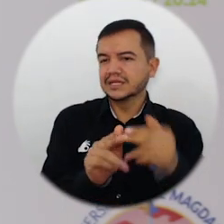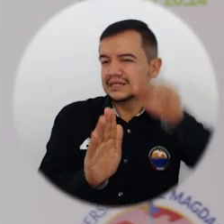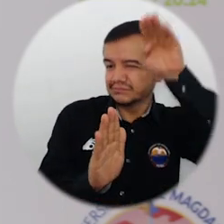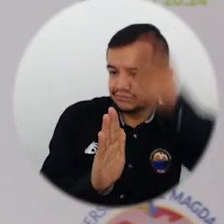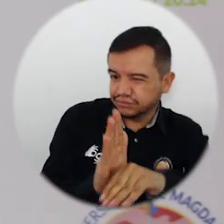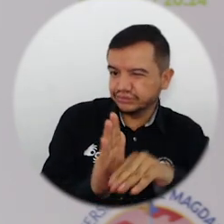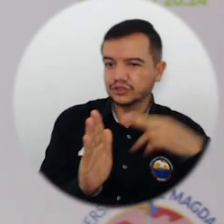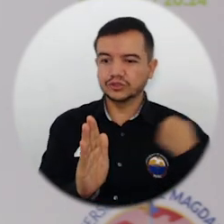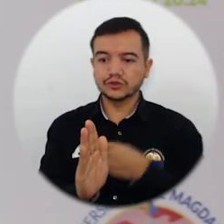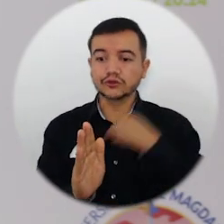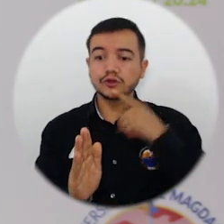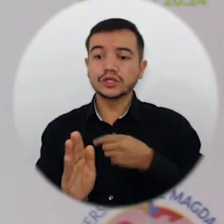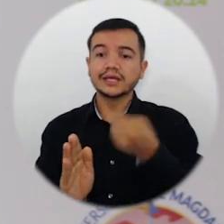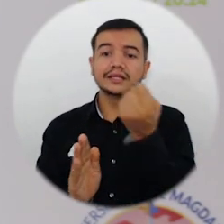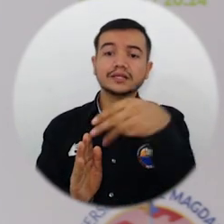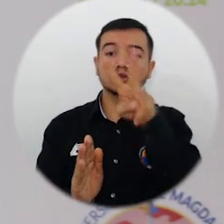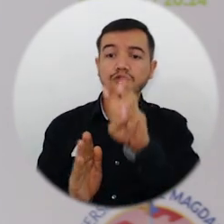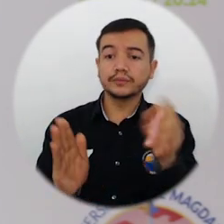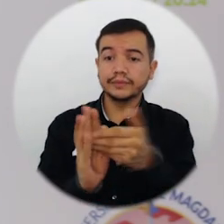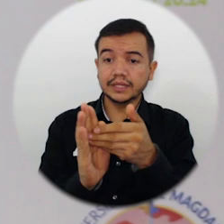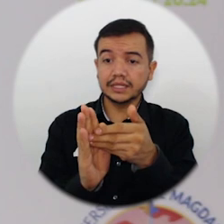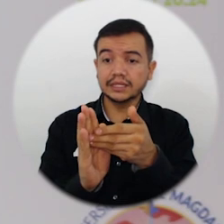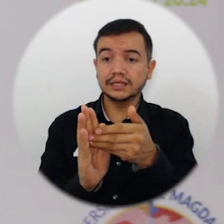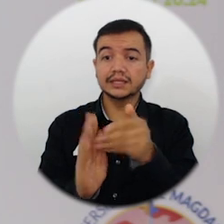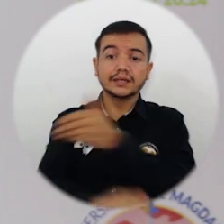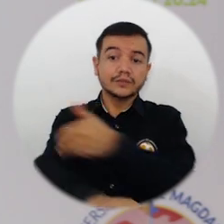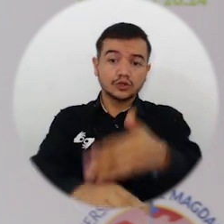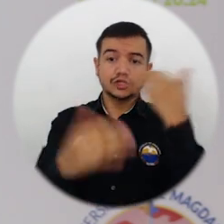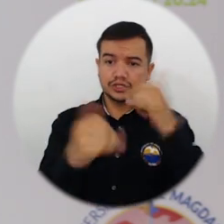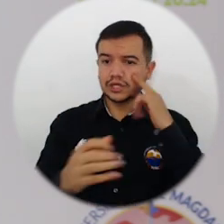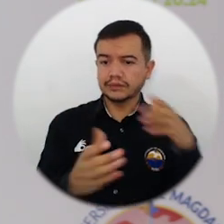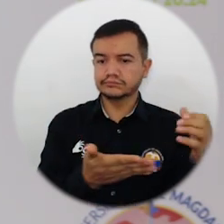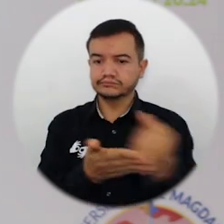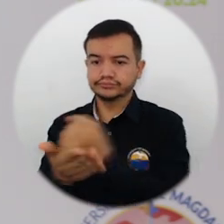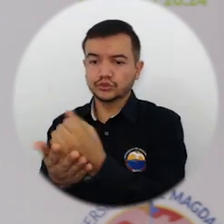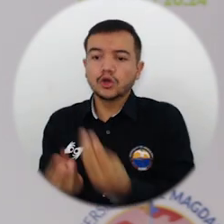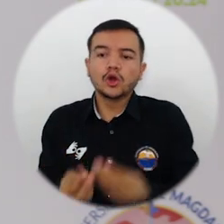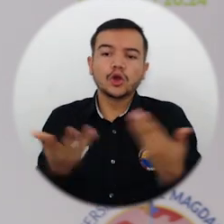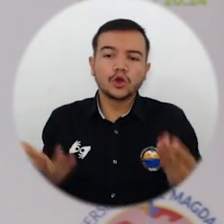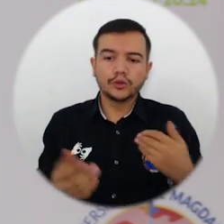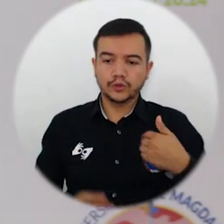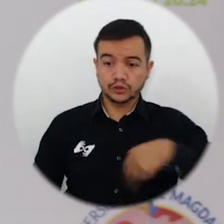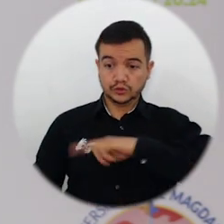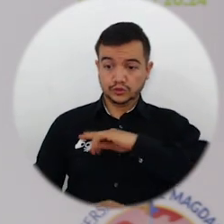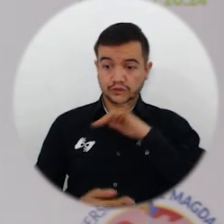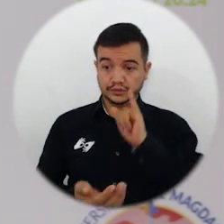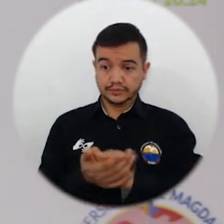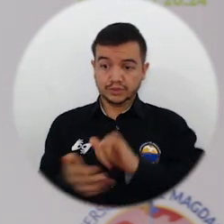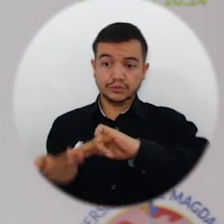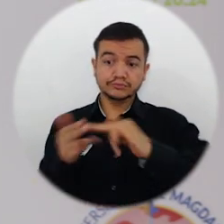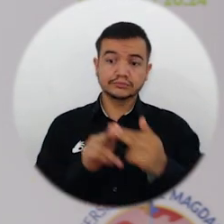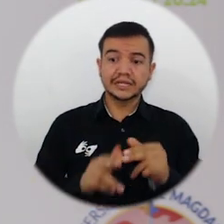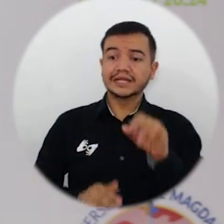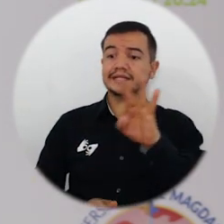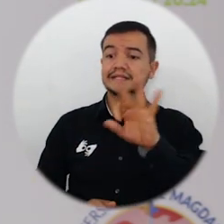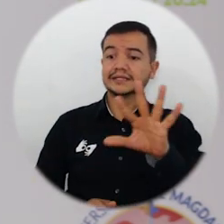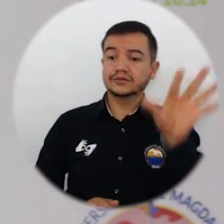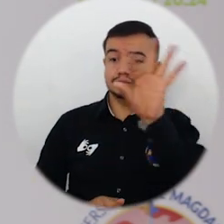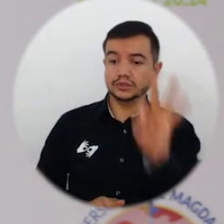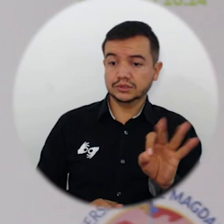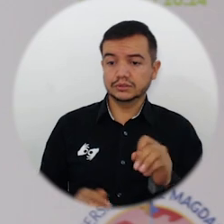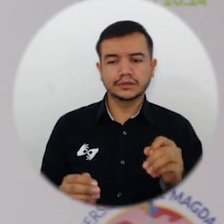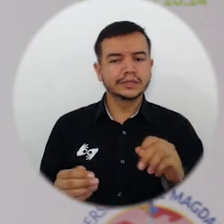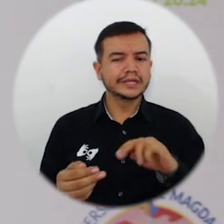6.367 millones de pesos, que es el 35%. El Gobierno Nacional aumenta su participación y nos aportó 8.010